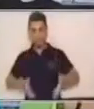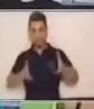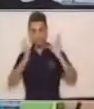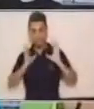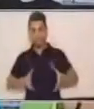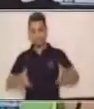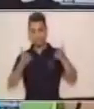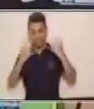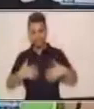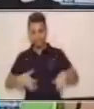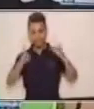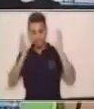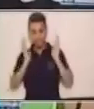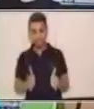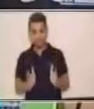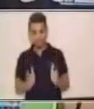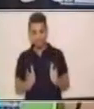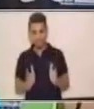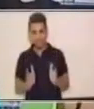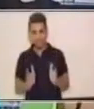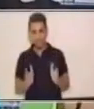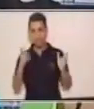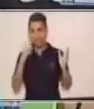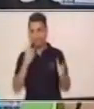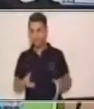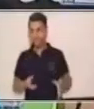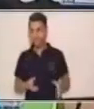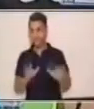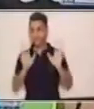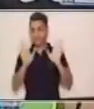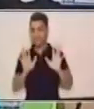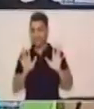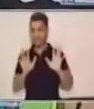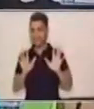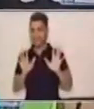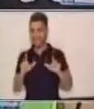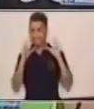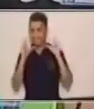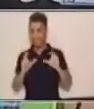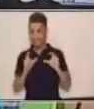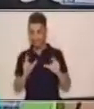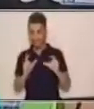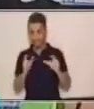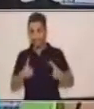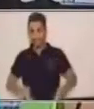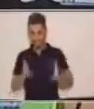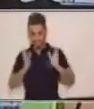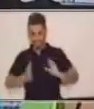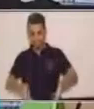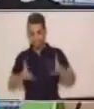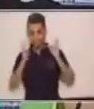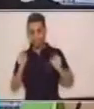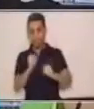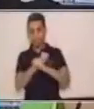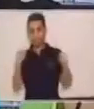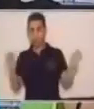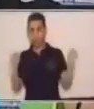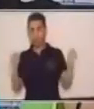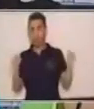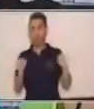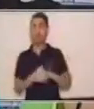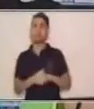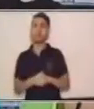Tómbola va, la tómbola se detiene. ¡Alto! ¡Cuidado! La tómbola va a explotar.